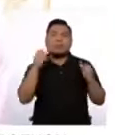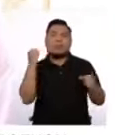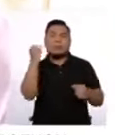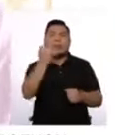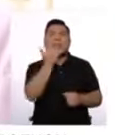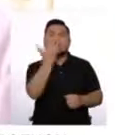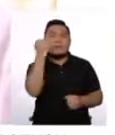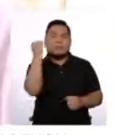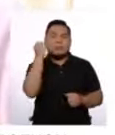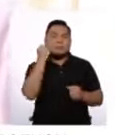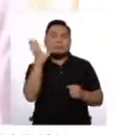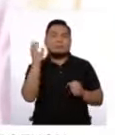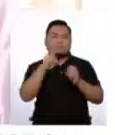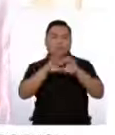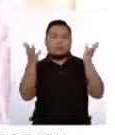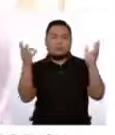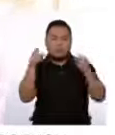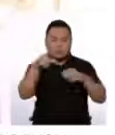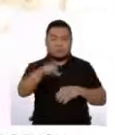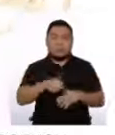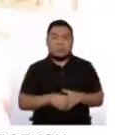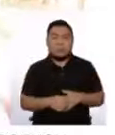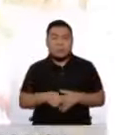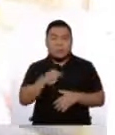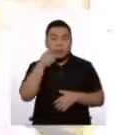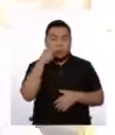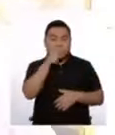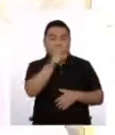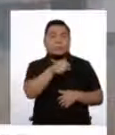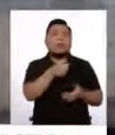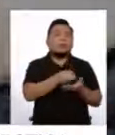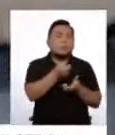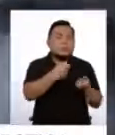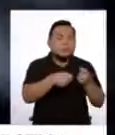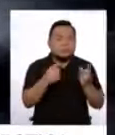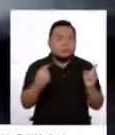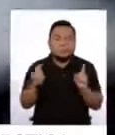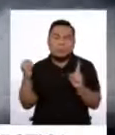Cuando, en el momento que al señor lo tumban y revientan la luna.